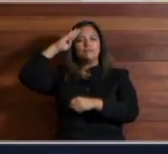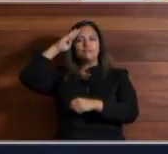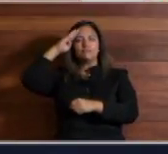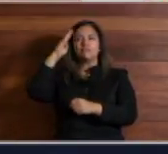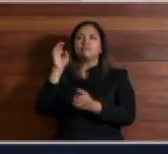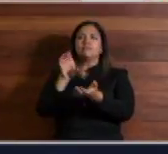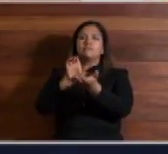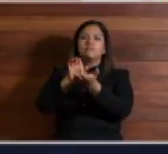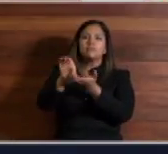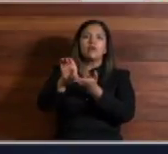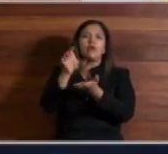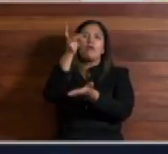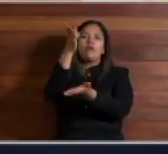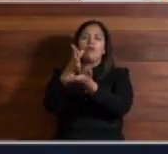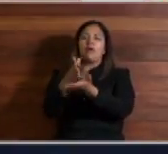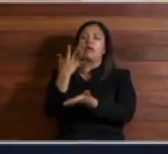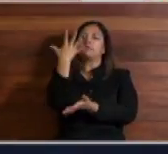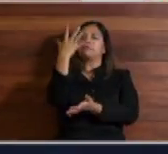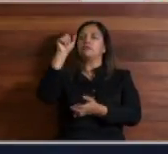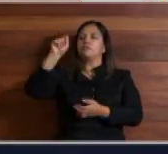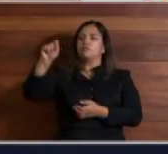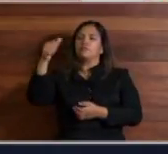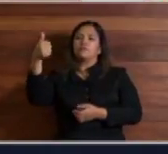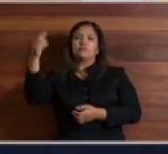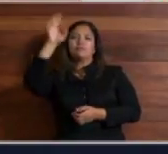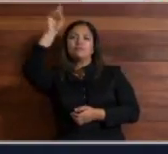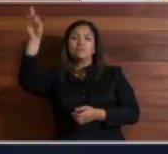el 5 o 6%.